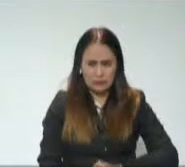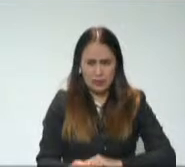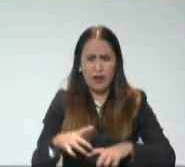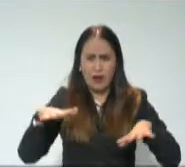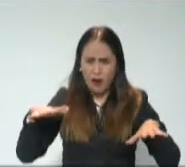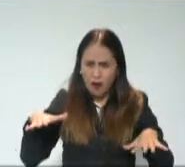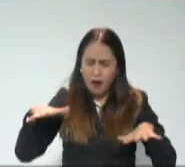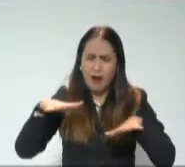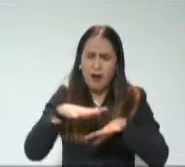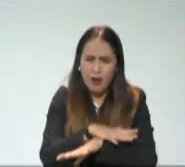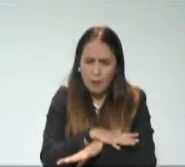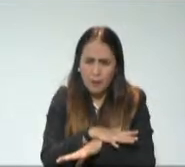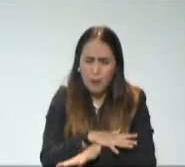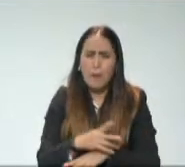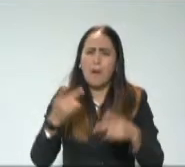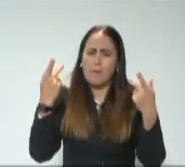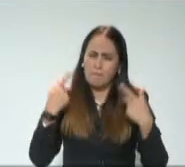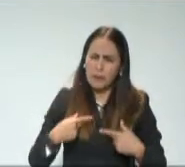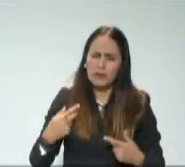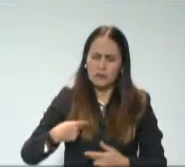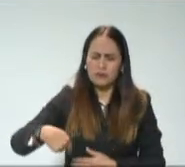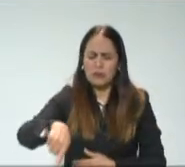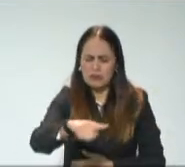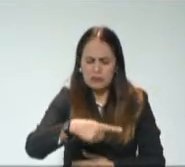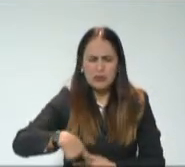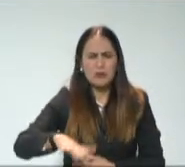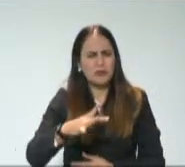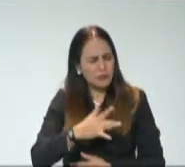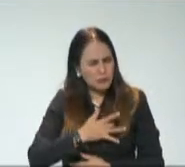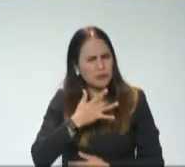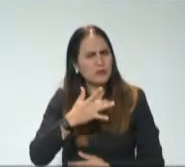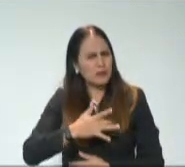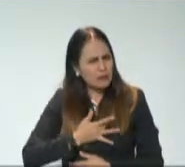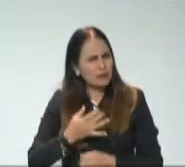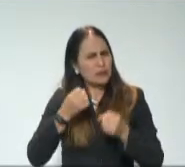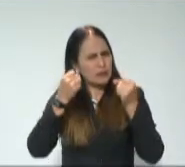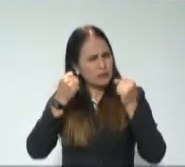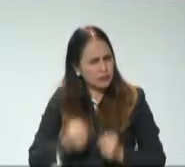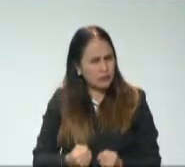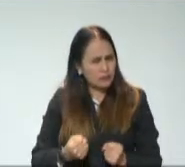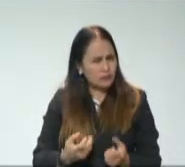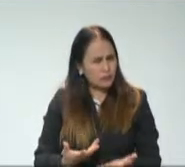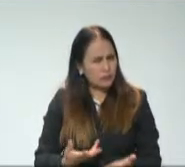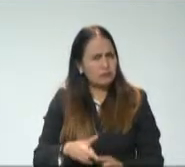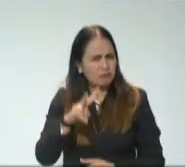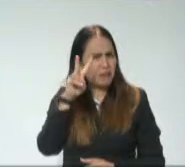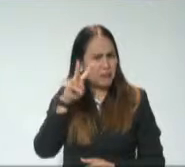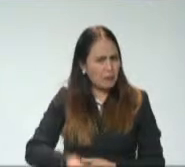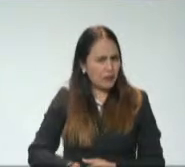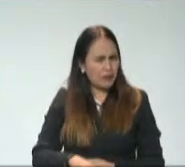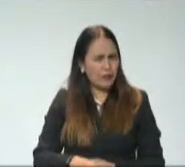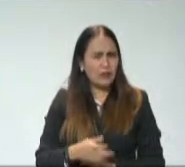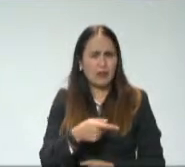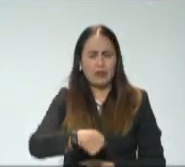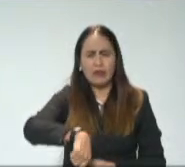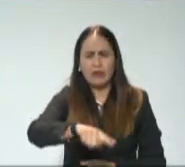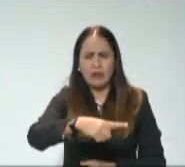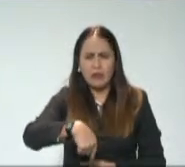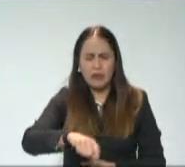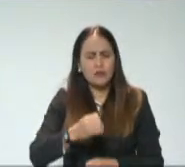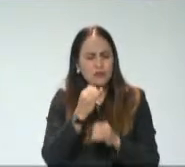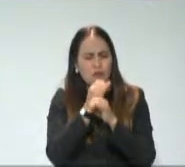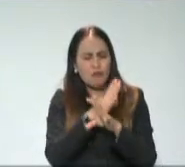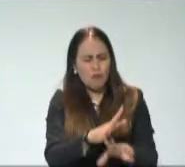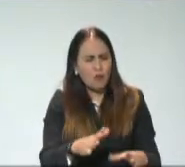interlocución las personas pueden estar convencidas más fácilmente del apego que pueden tener a la